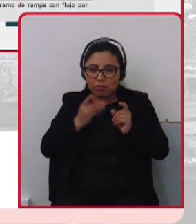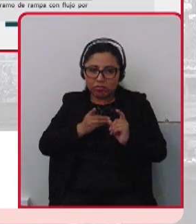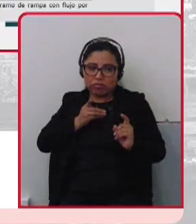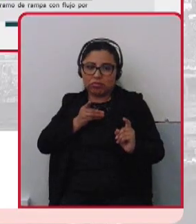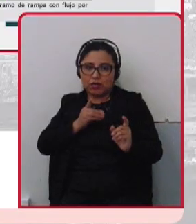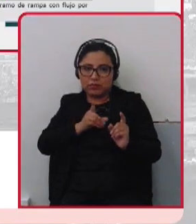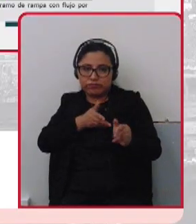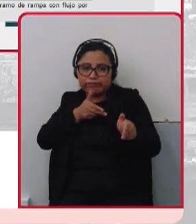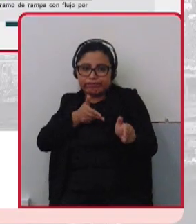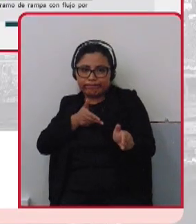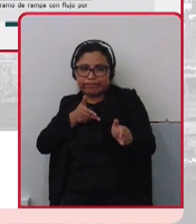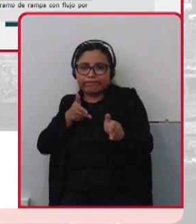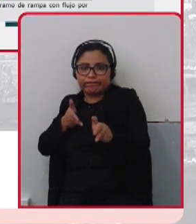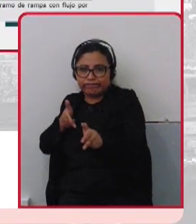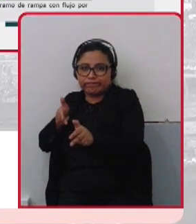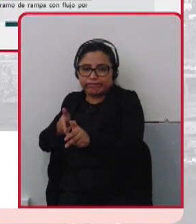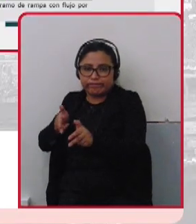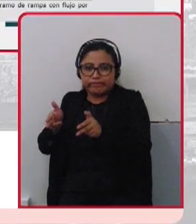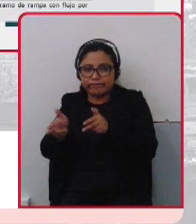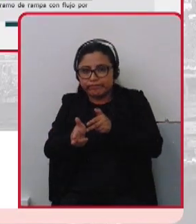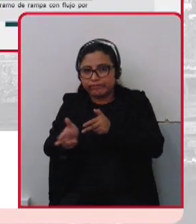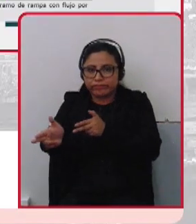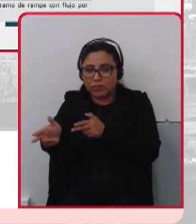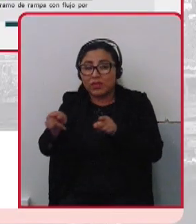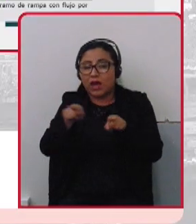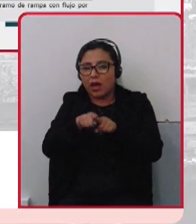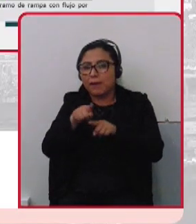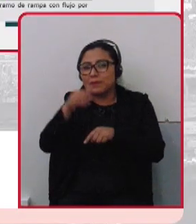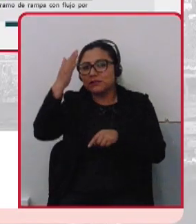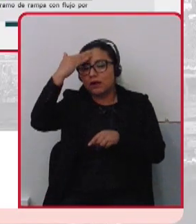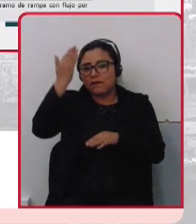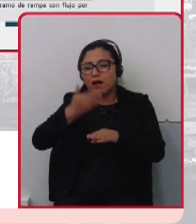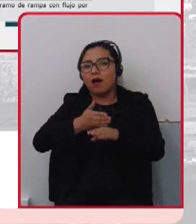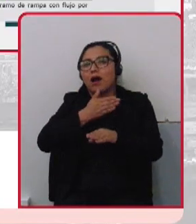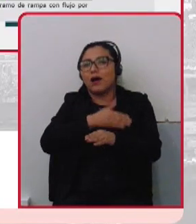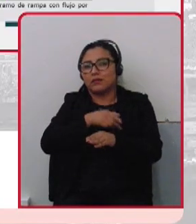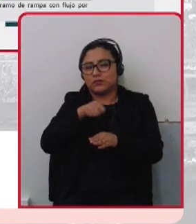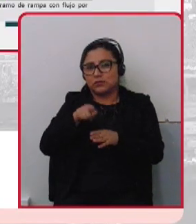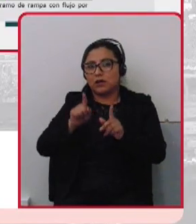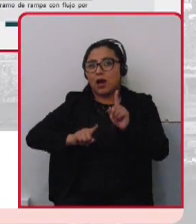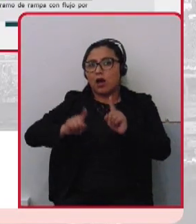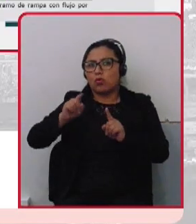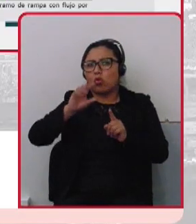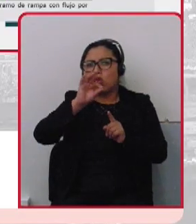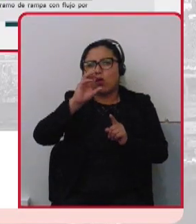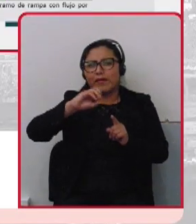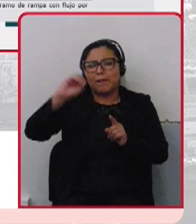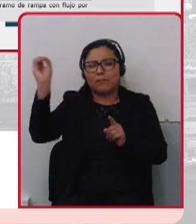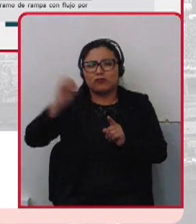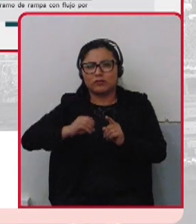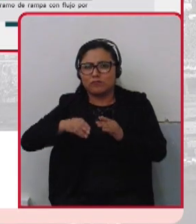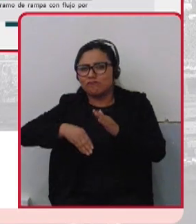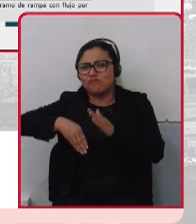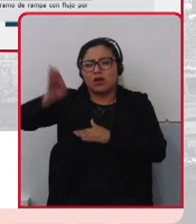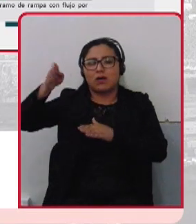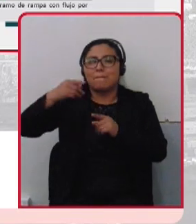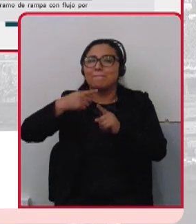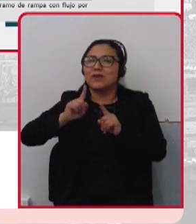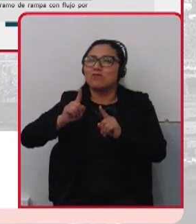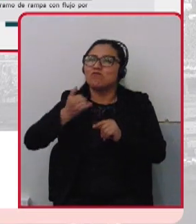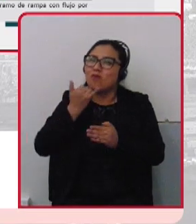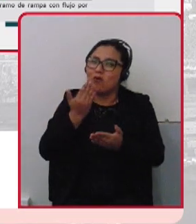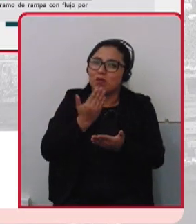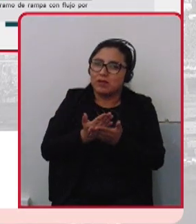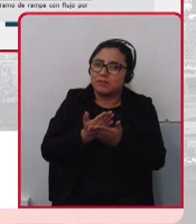una de estas opciones. ¿Ya? Entre ellos podemos ver algunas que superan el 90%, pero hay un inconveniente, que esas